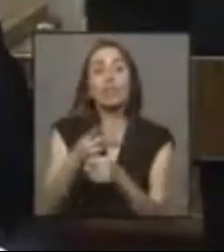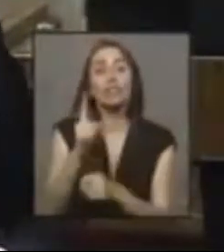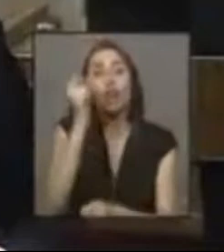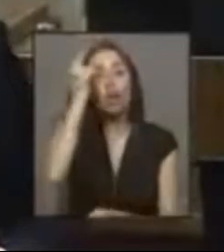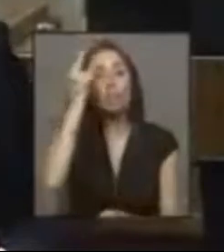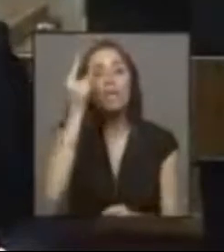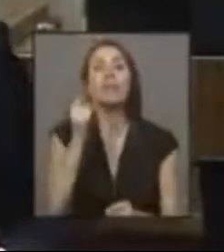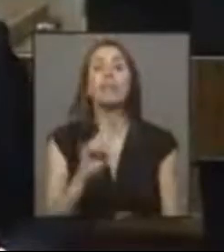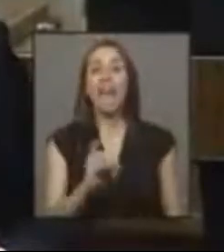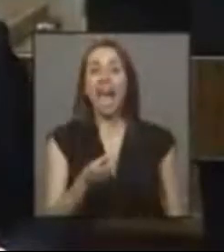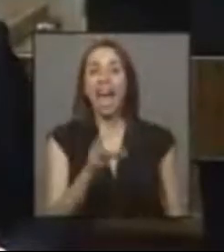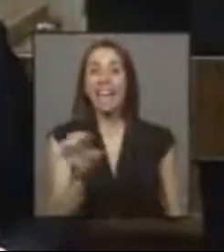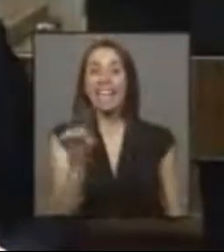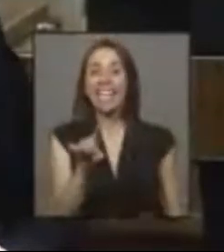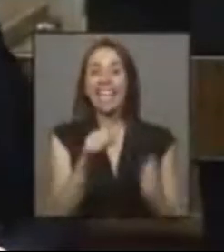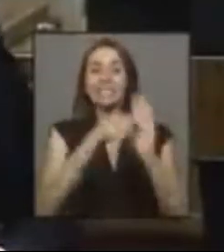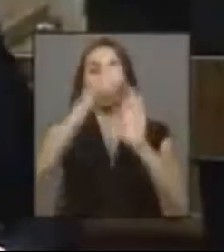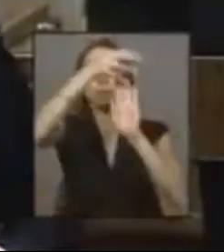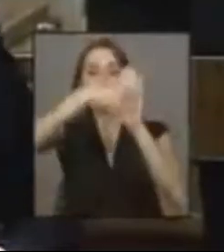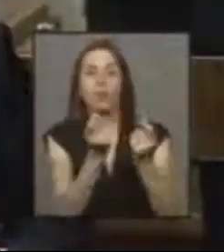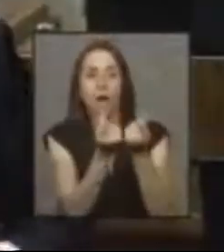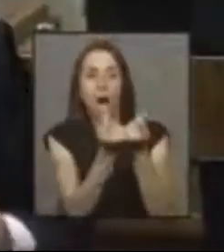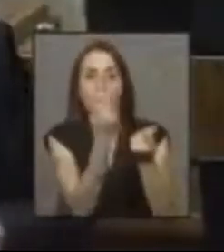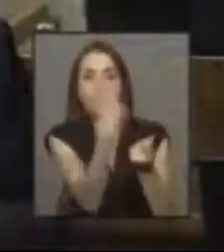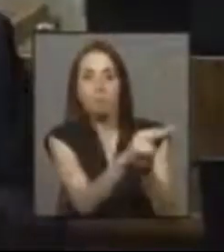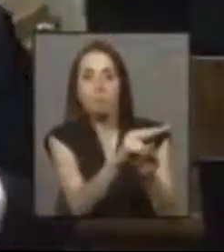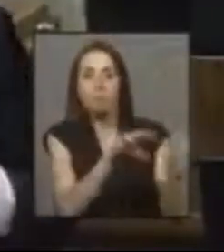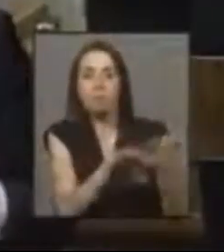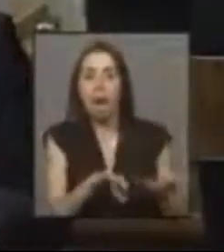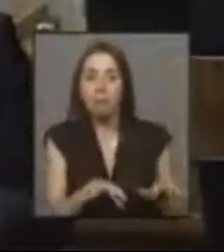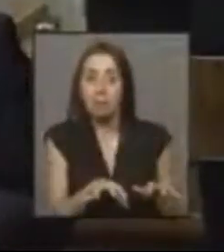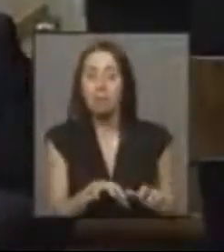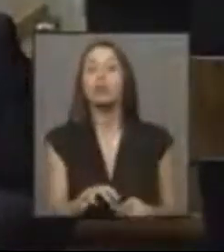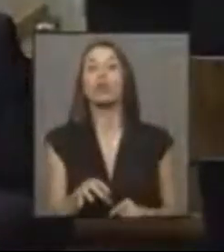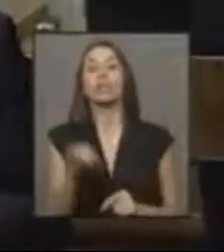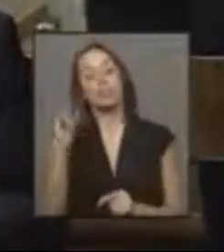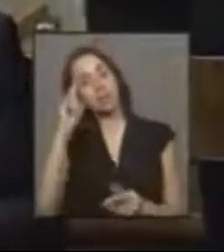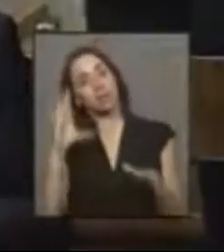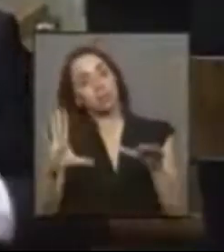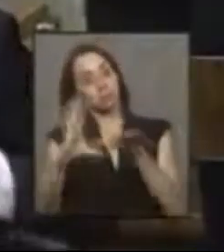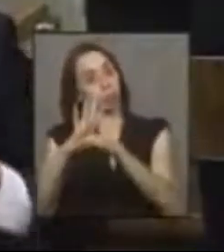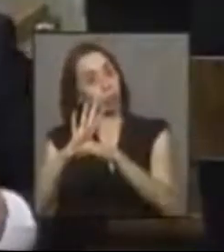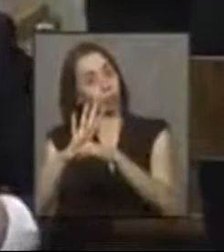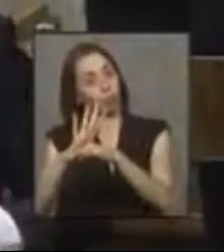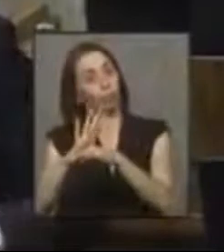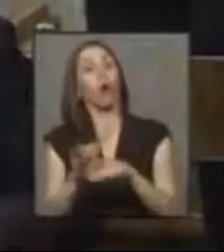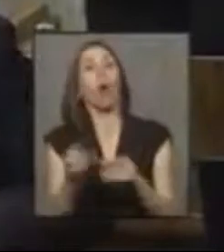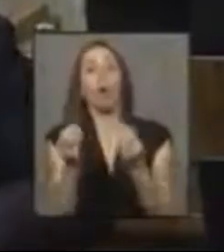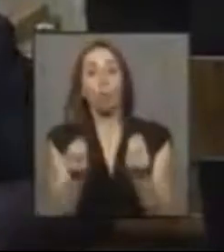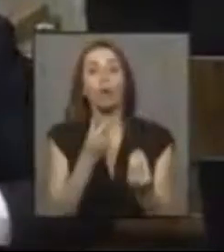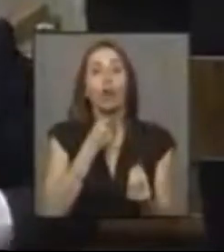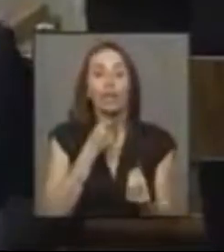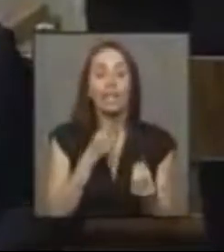lo que están en el GES es un derecho. Creemos, presidente, que si nos ponemos en línea y que estas buenas